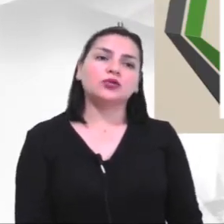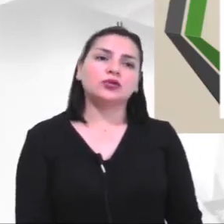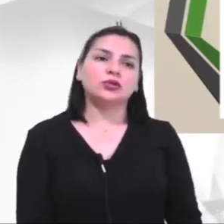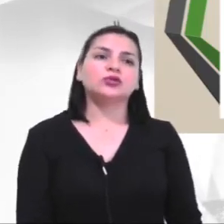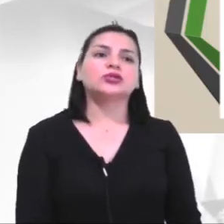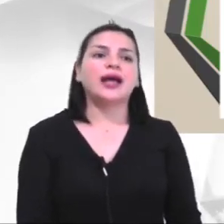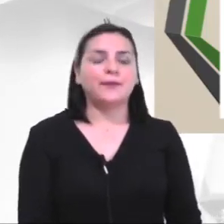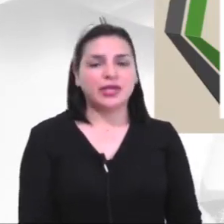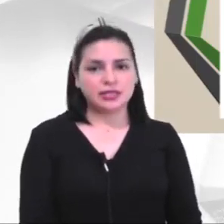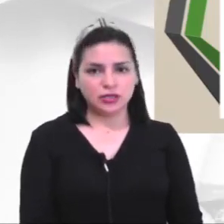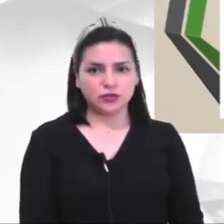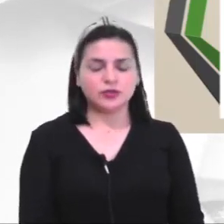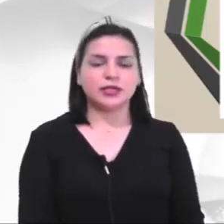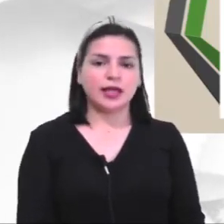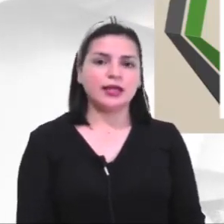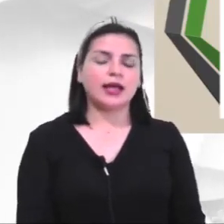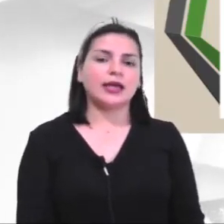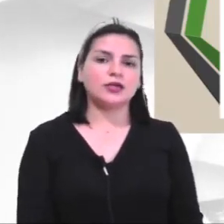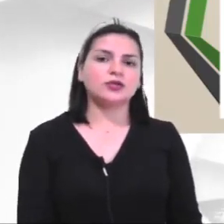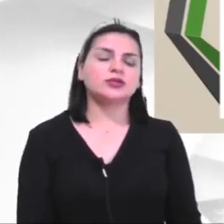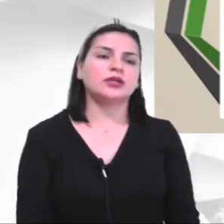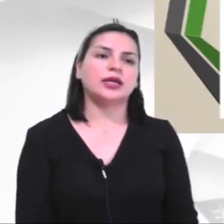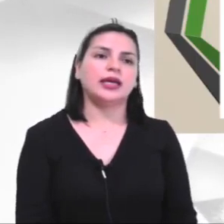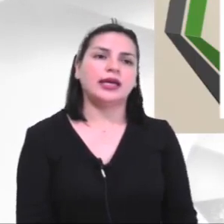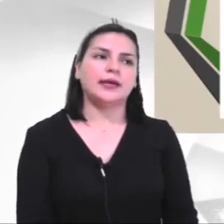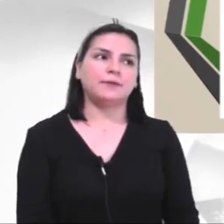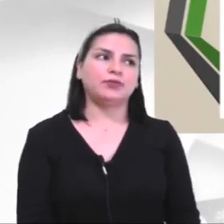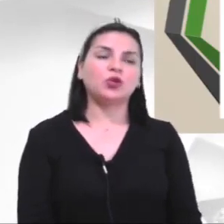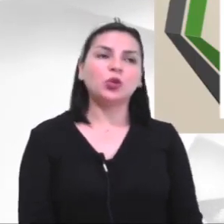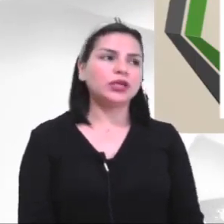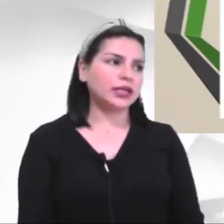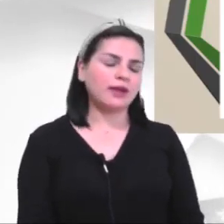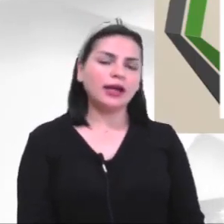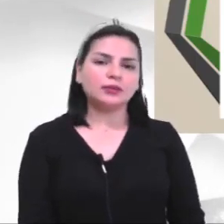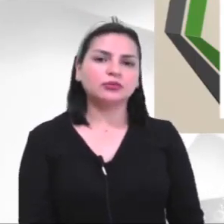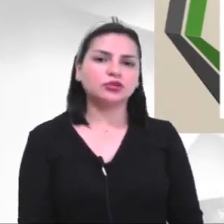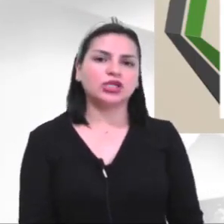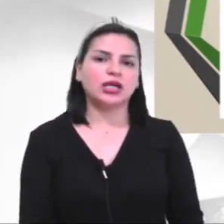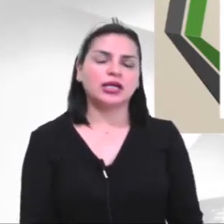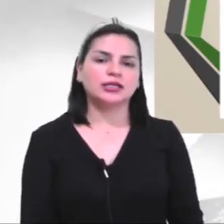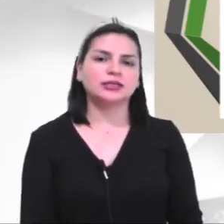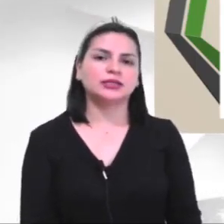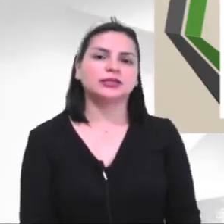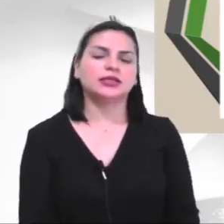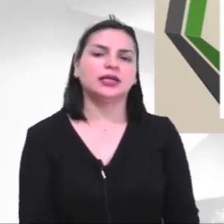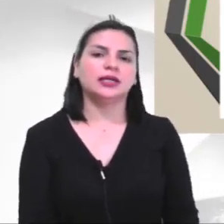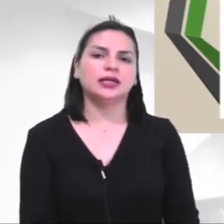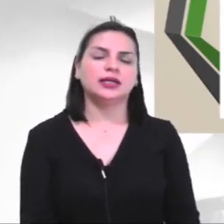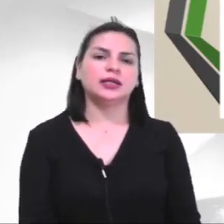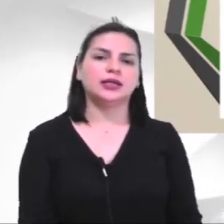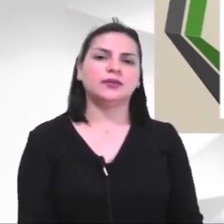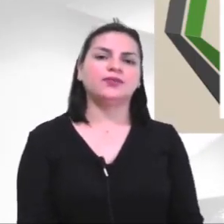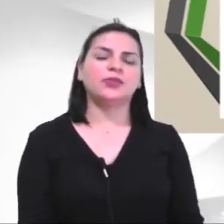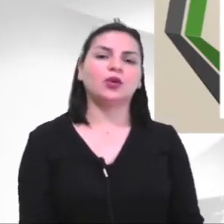También algunos campesinos, ¿verdad? Aquellos que cultivan muchas